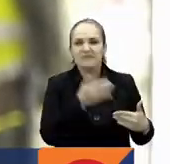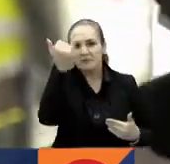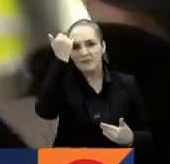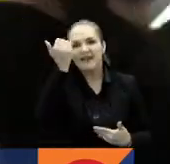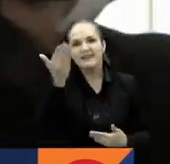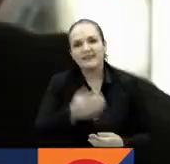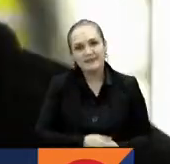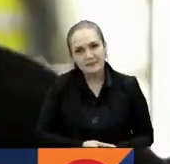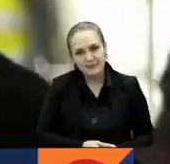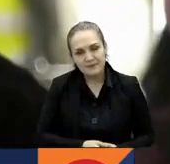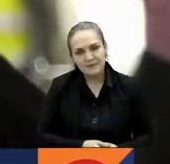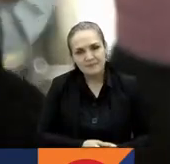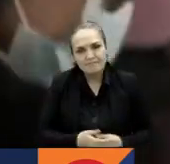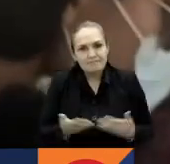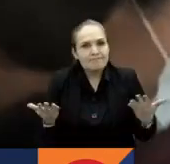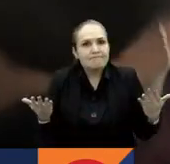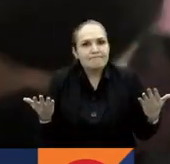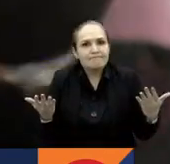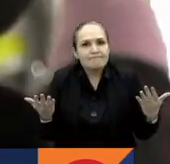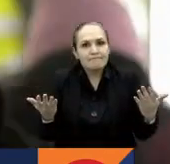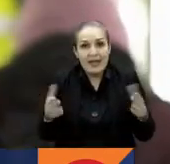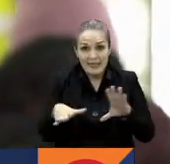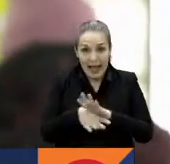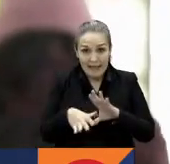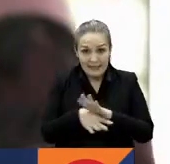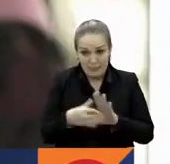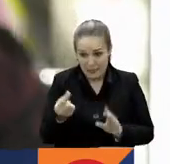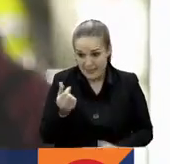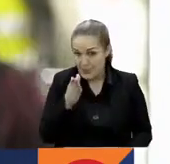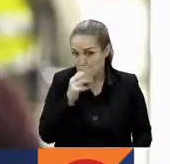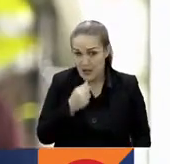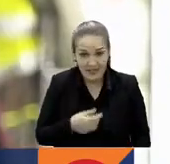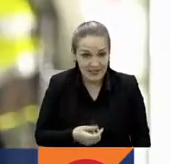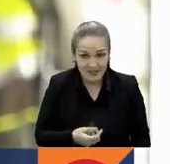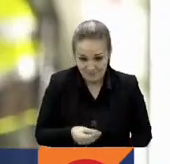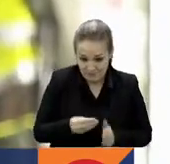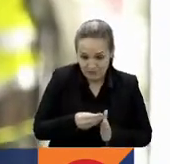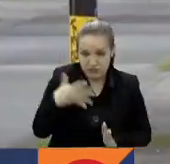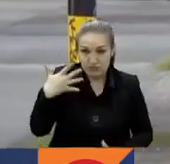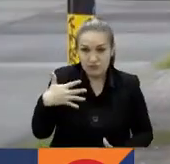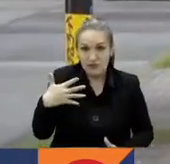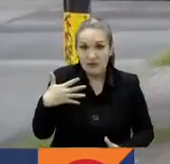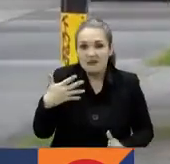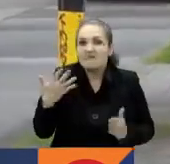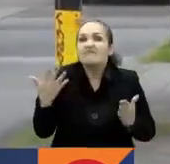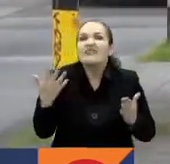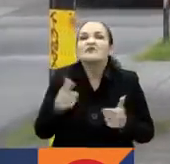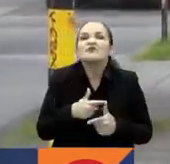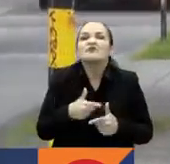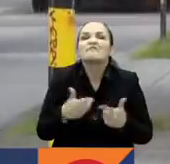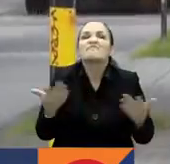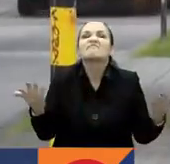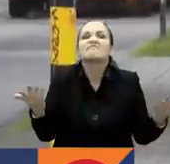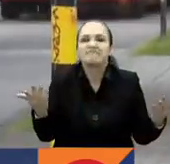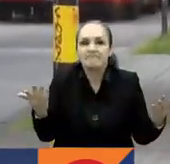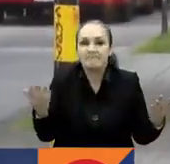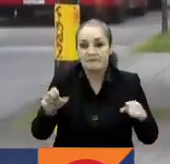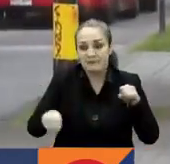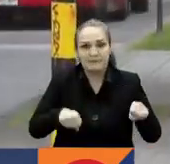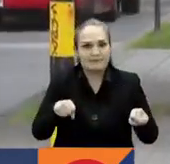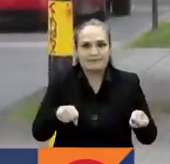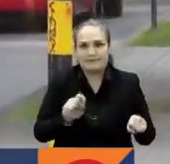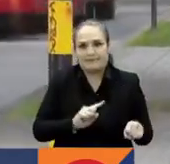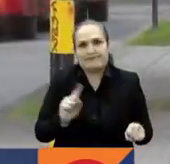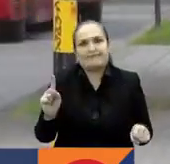sin plata para taxis, ahorita no hay. Entonces, cicla menos,